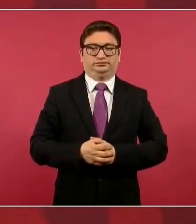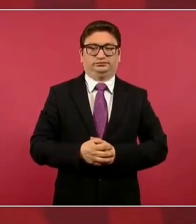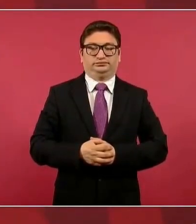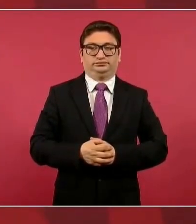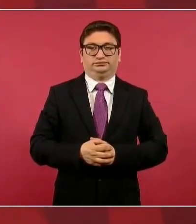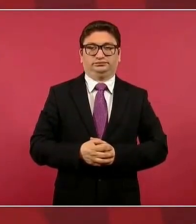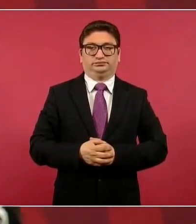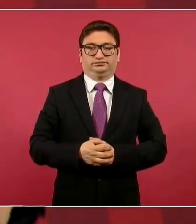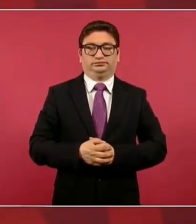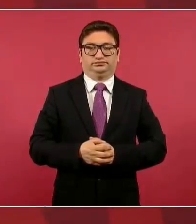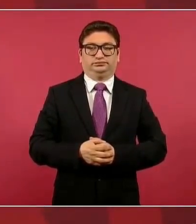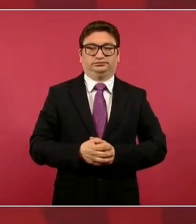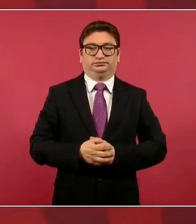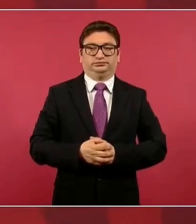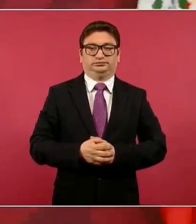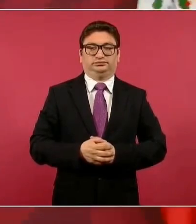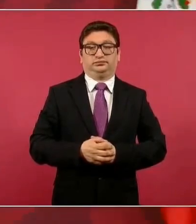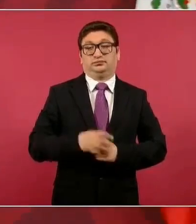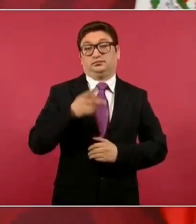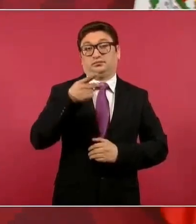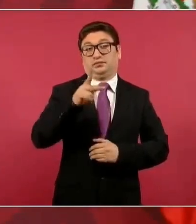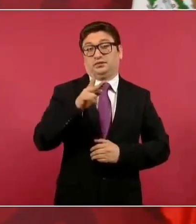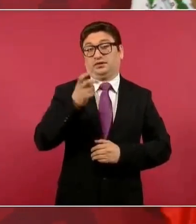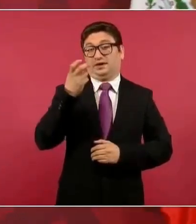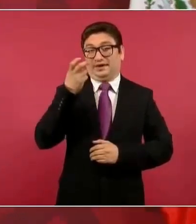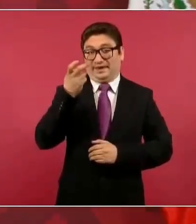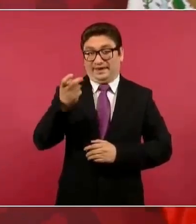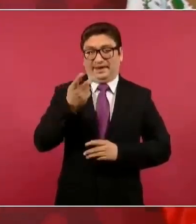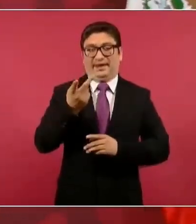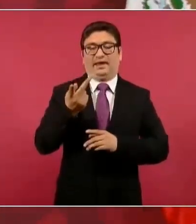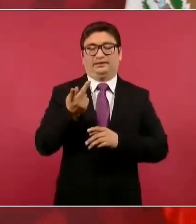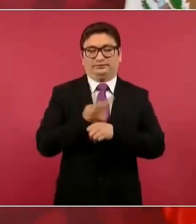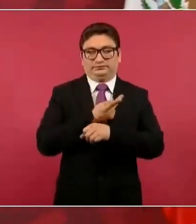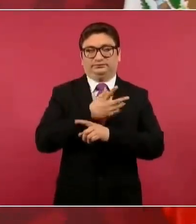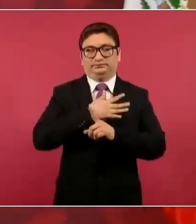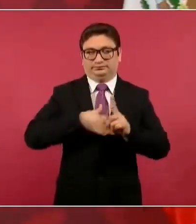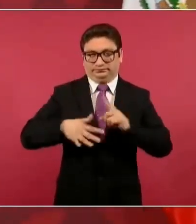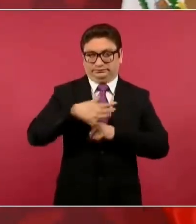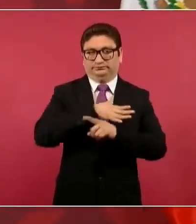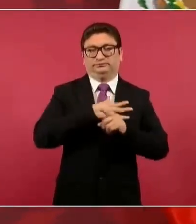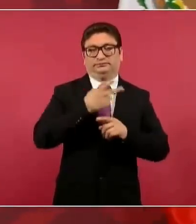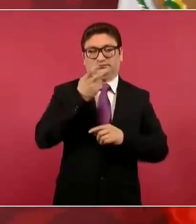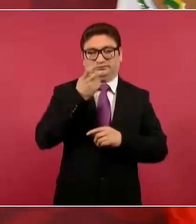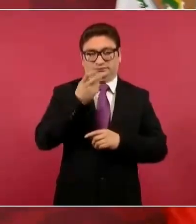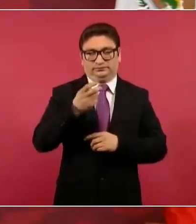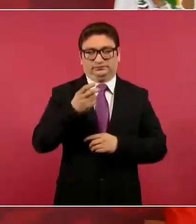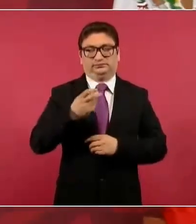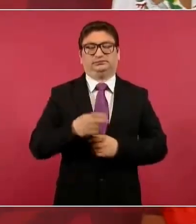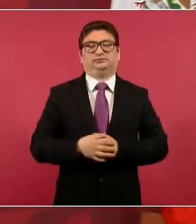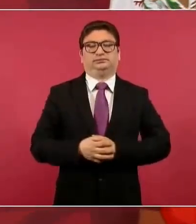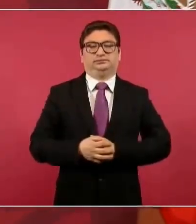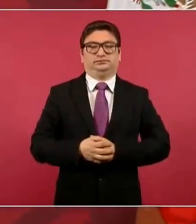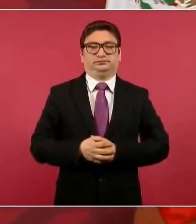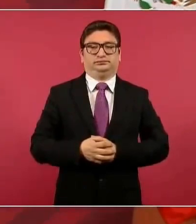Pero bueno, eso es todo lo que sucedió. Estamos